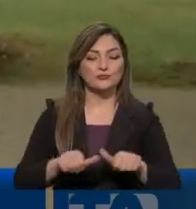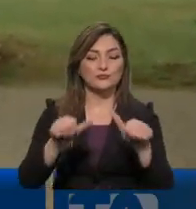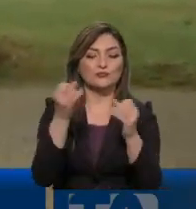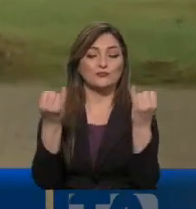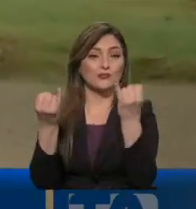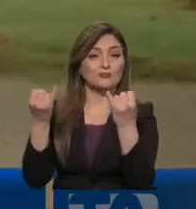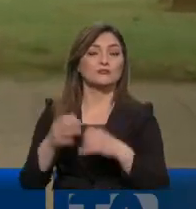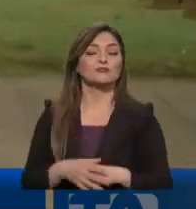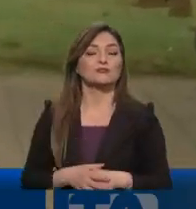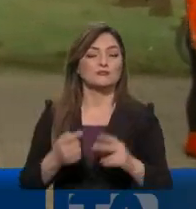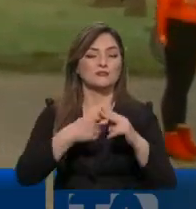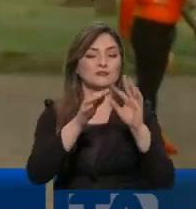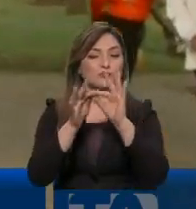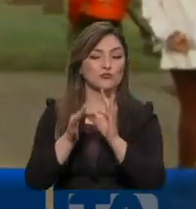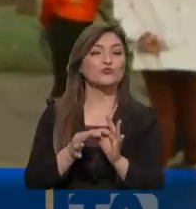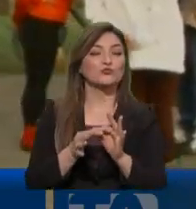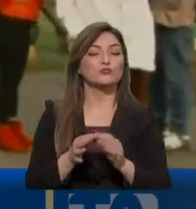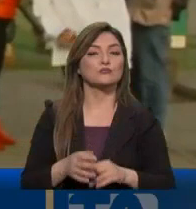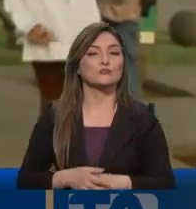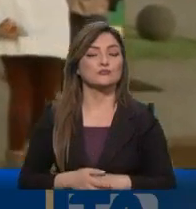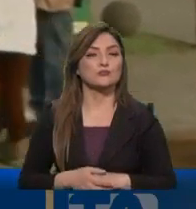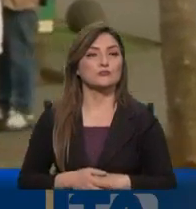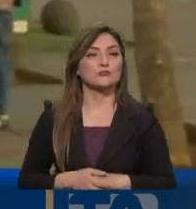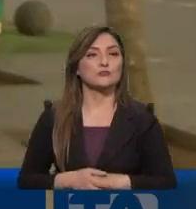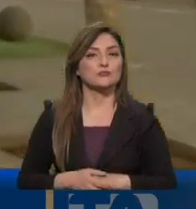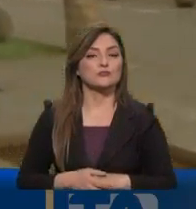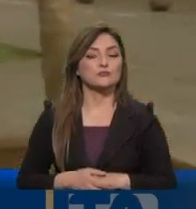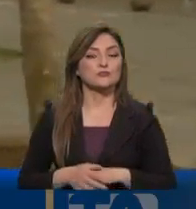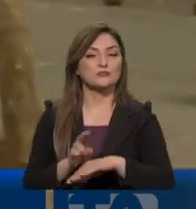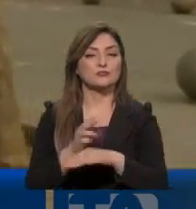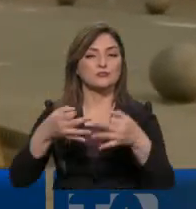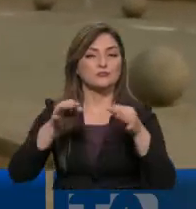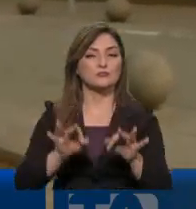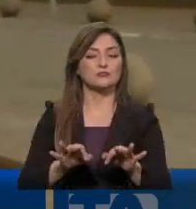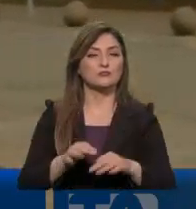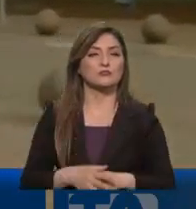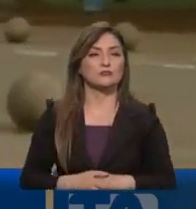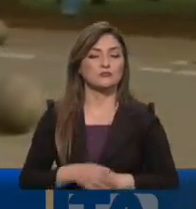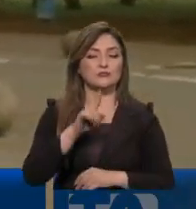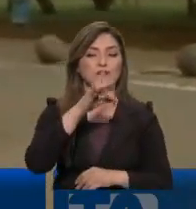verdes como tal es una actividad que tienen que usar los canales oficiales, ¿no? En